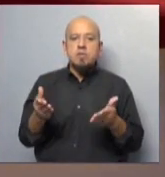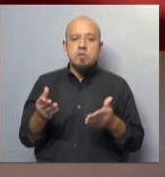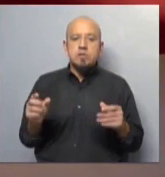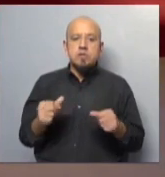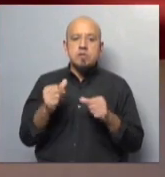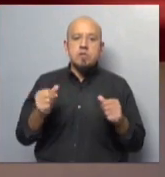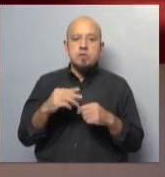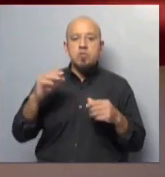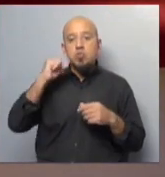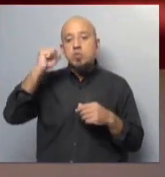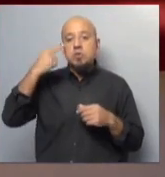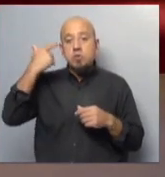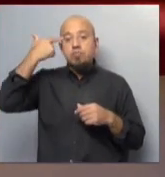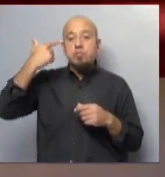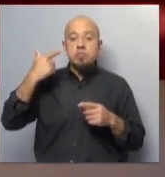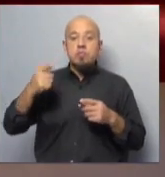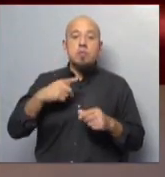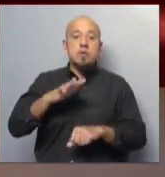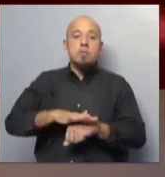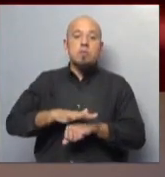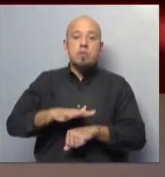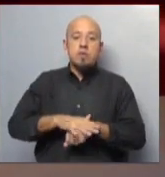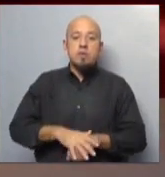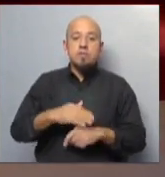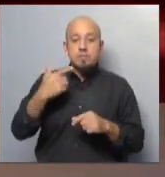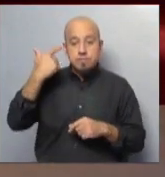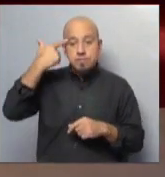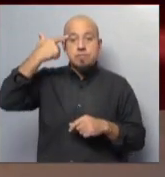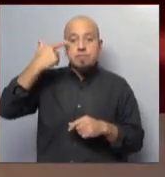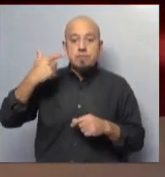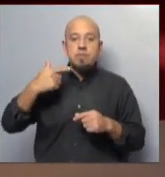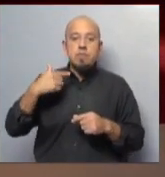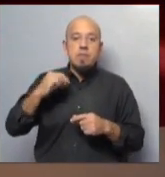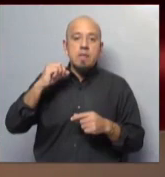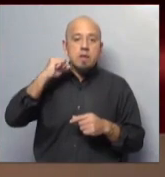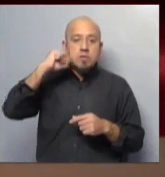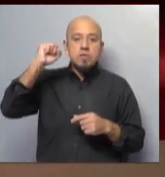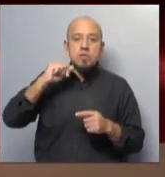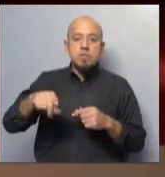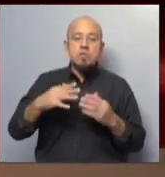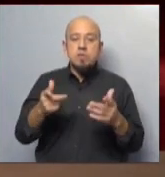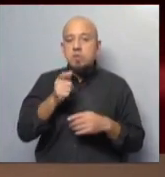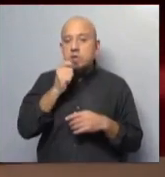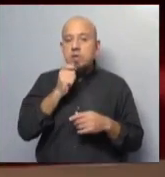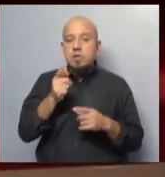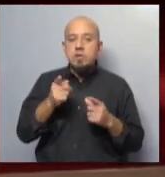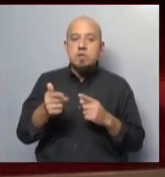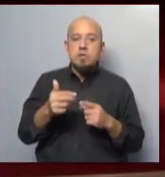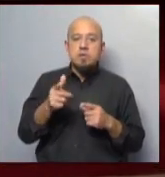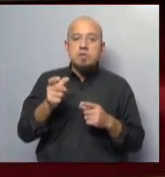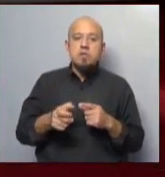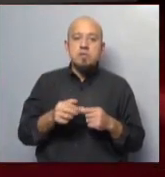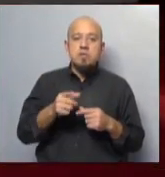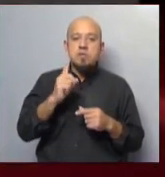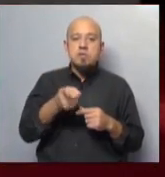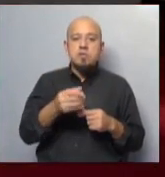un suicidio asistido, o sea, decidir en qué momento quiere terminar él con su vida. Para eso se entrevista con un personaje en Ginebra, que es el